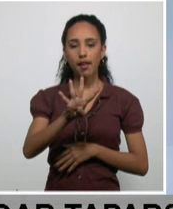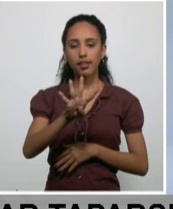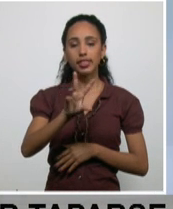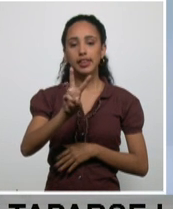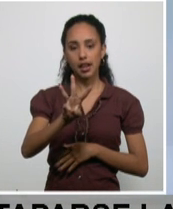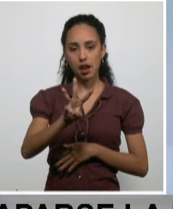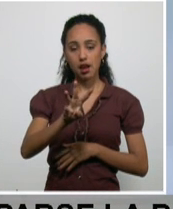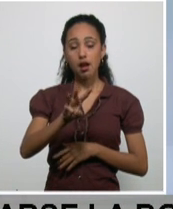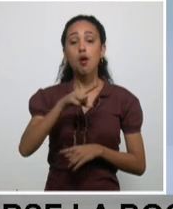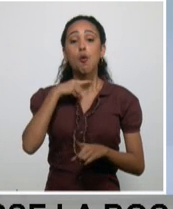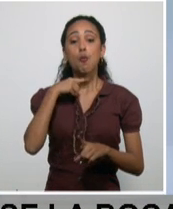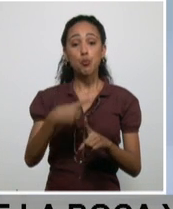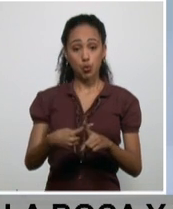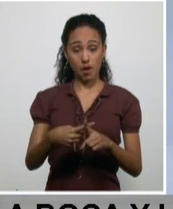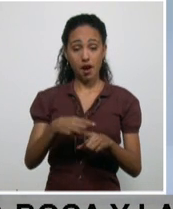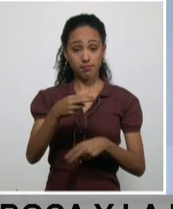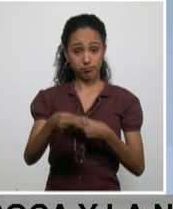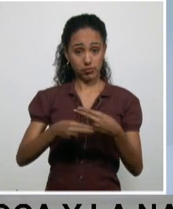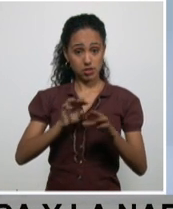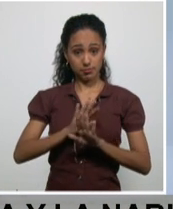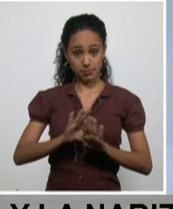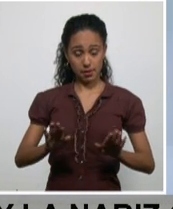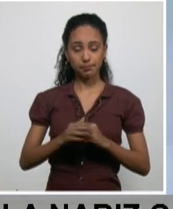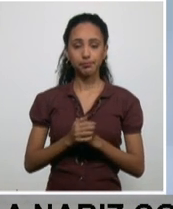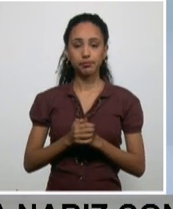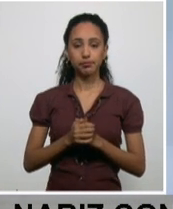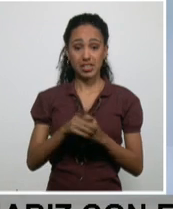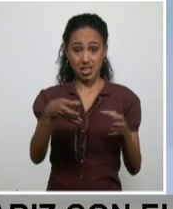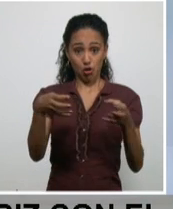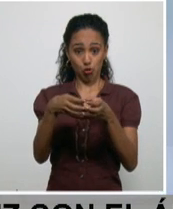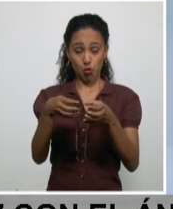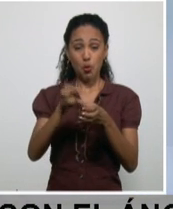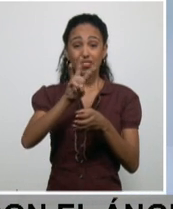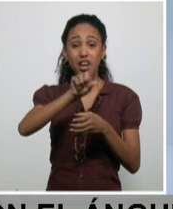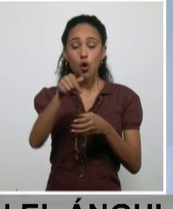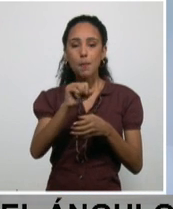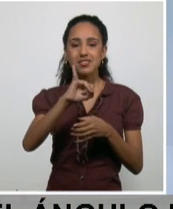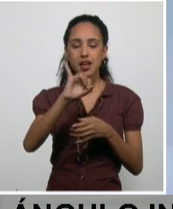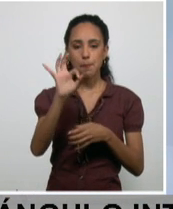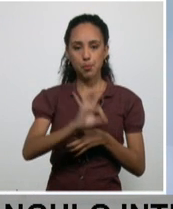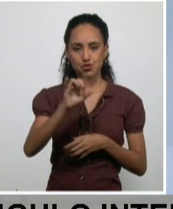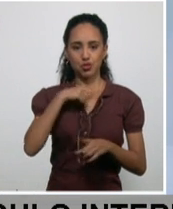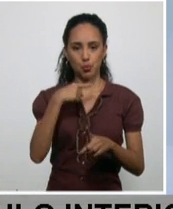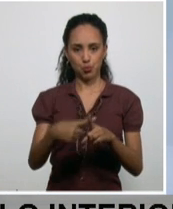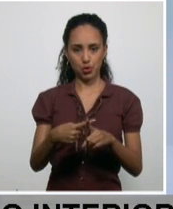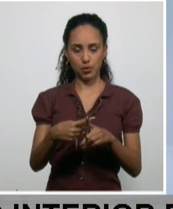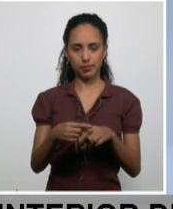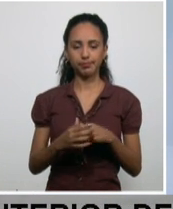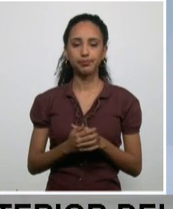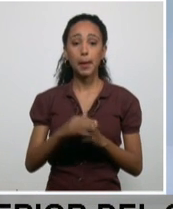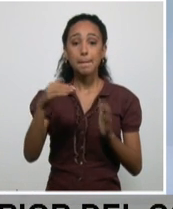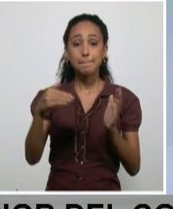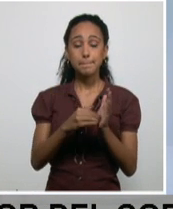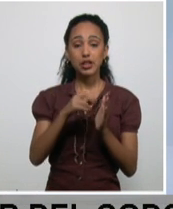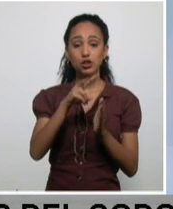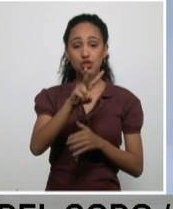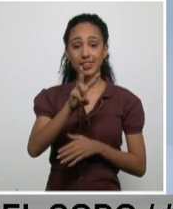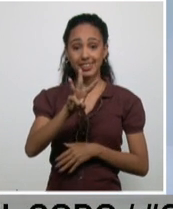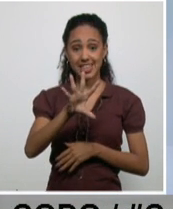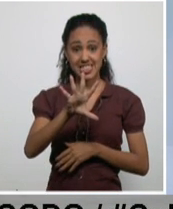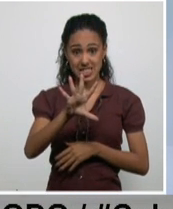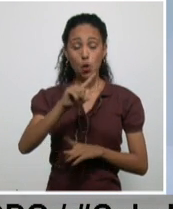34.243 muestras realizadas, de las cuales el 3,6%, o sea, 1.235 han